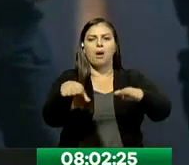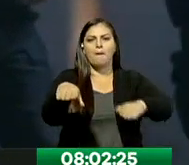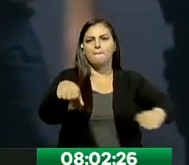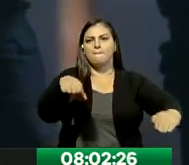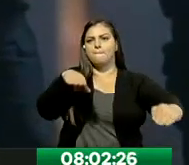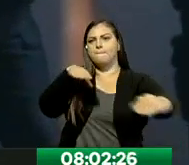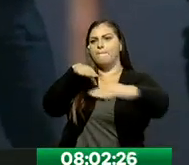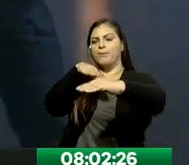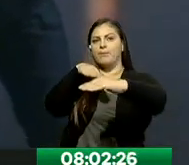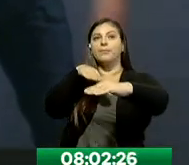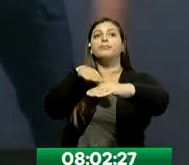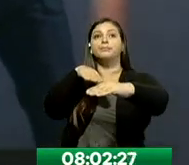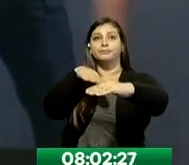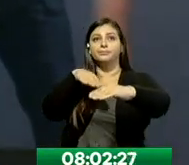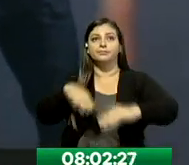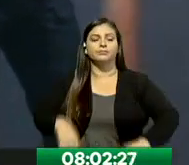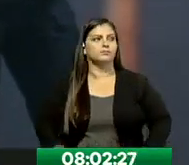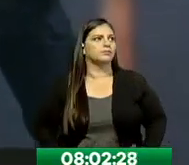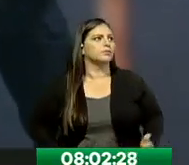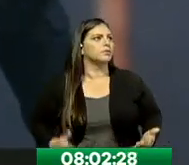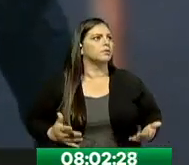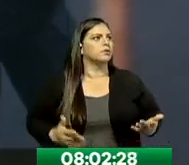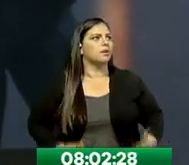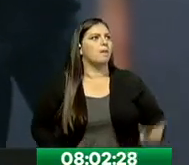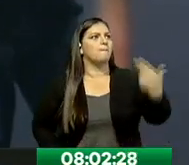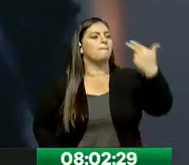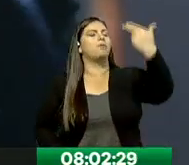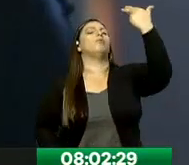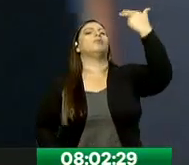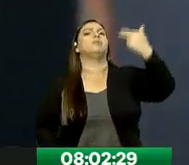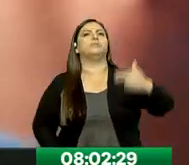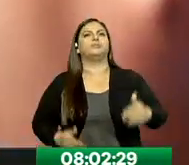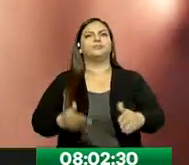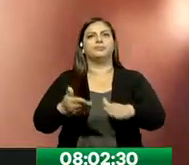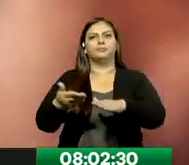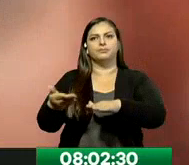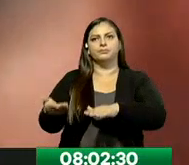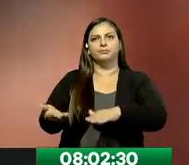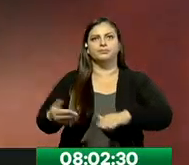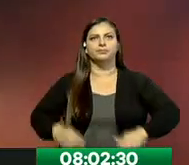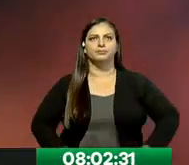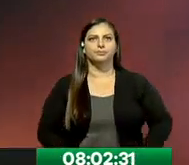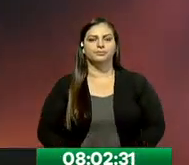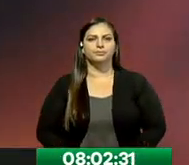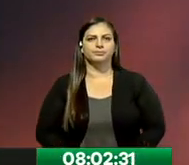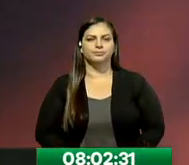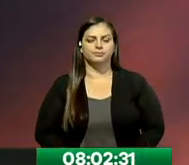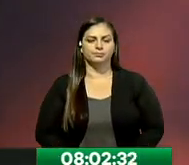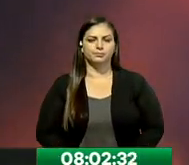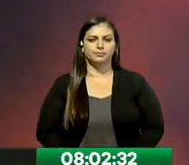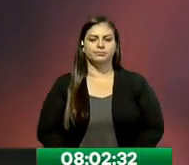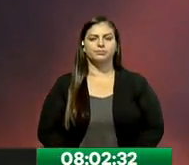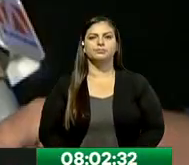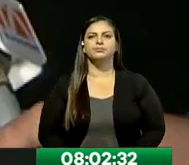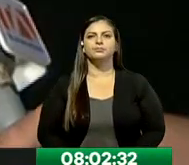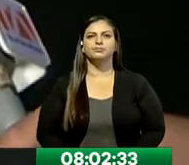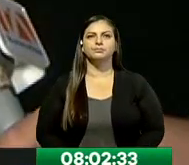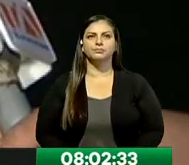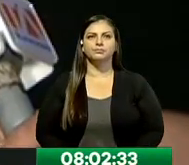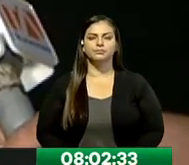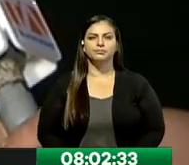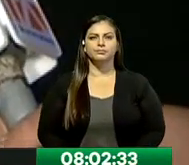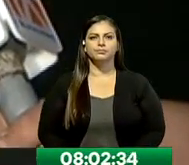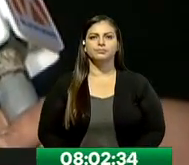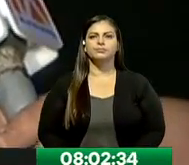ella la han hecho una persecución, la han disparado a un compañero. Pero la compañera lamentablemente perdió la vida. El señor venía